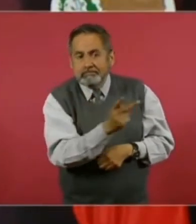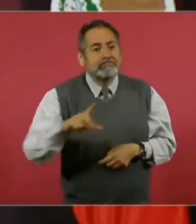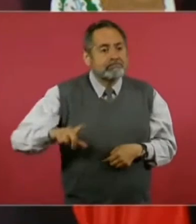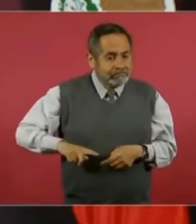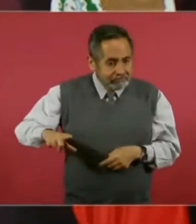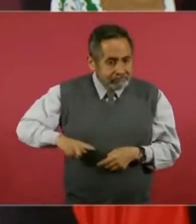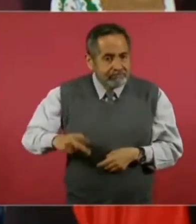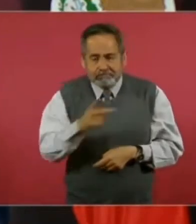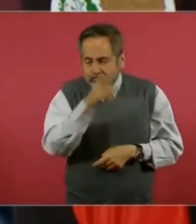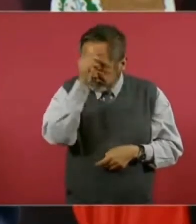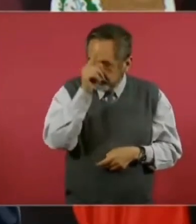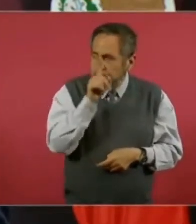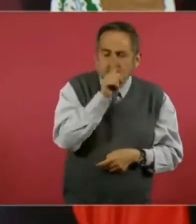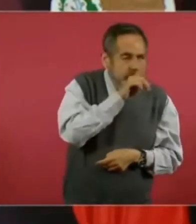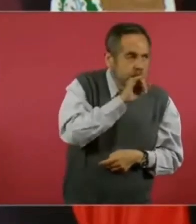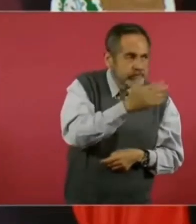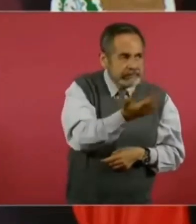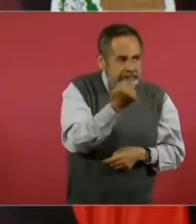y